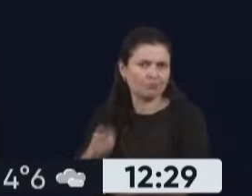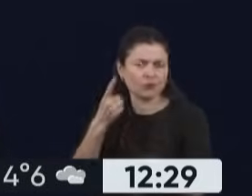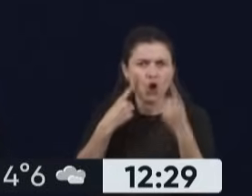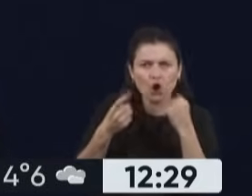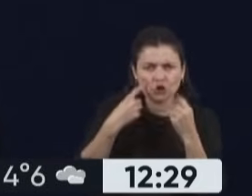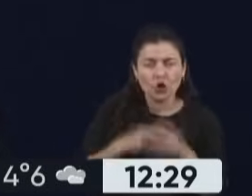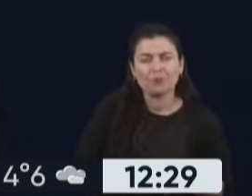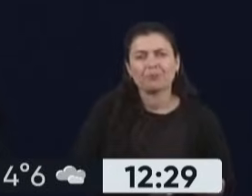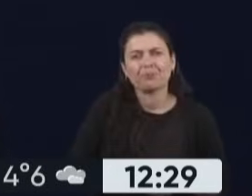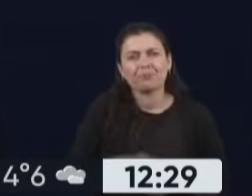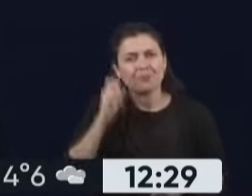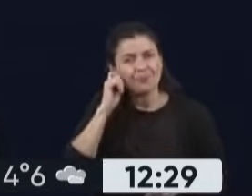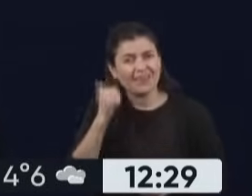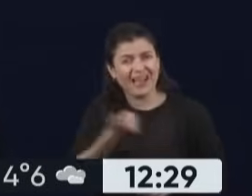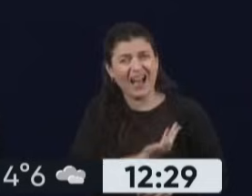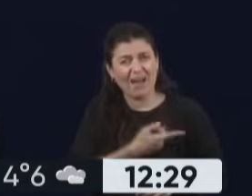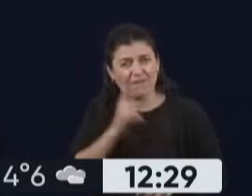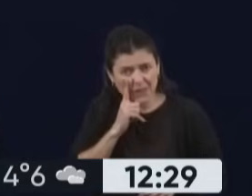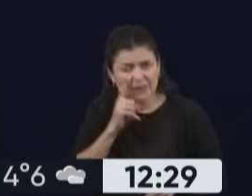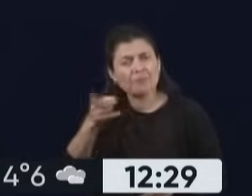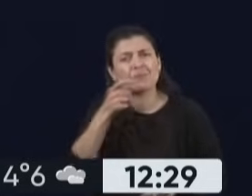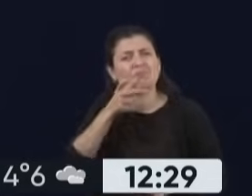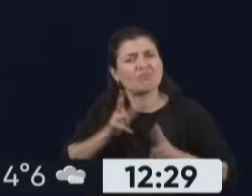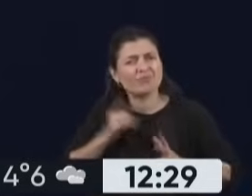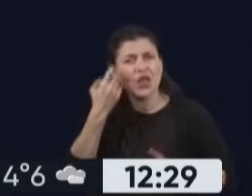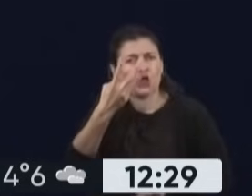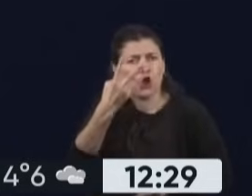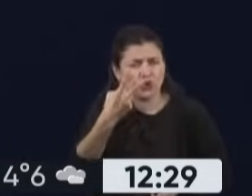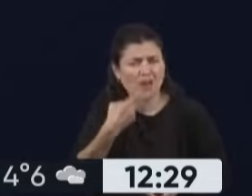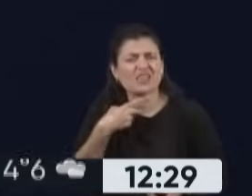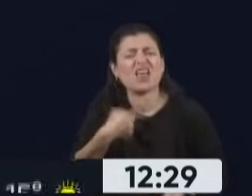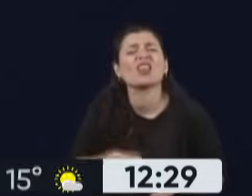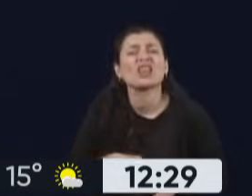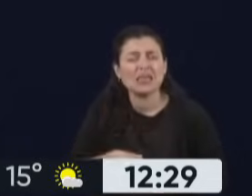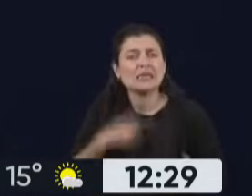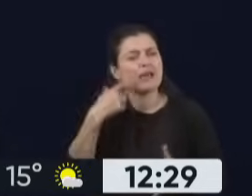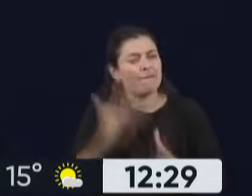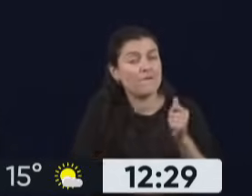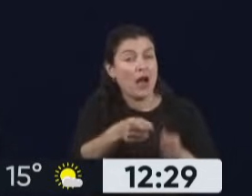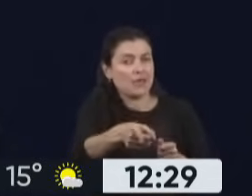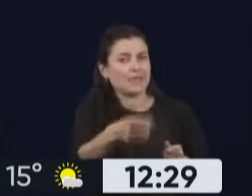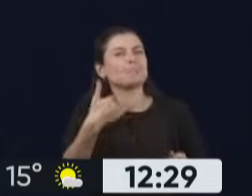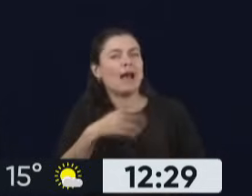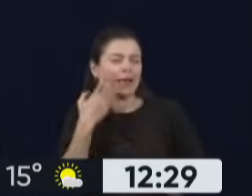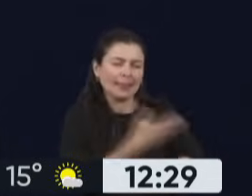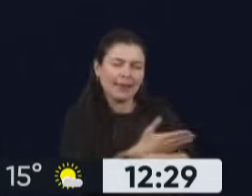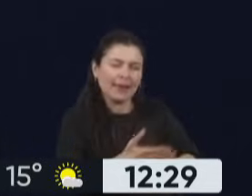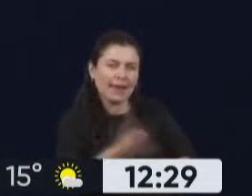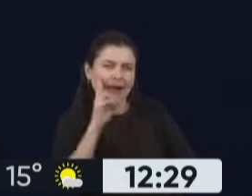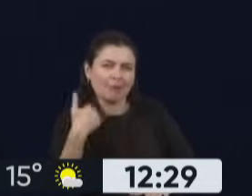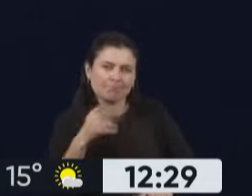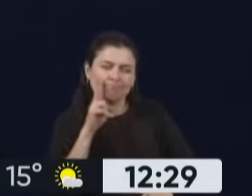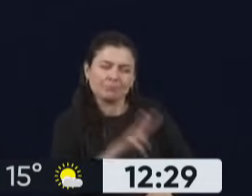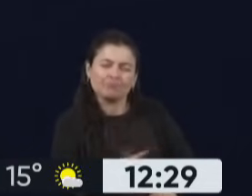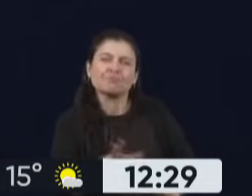el Gafi nos remarcó en la evaluación como una deficiencia el